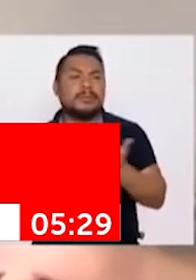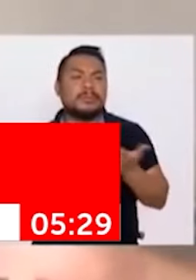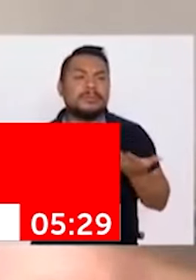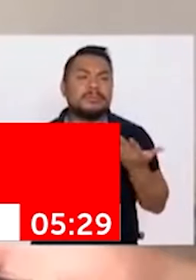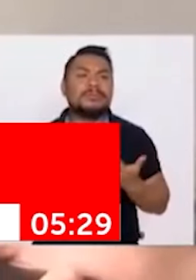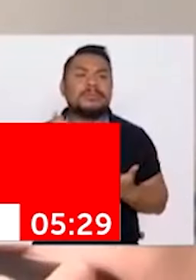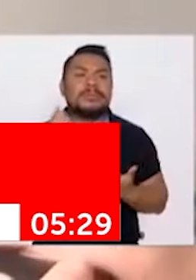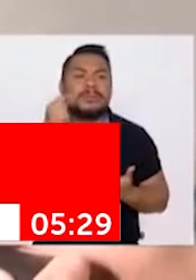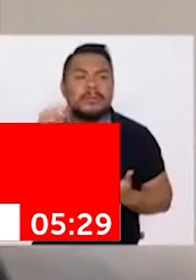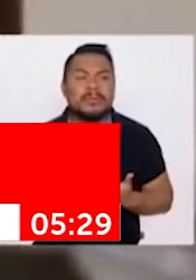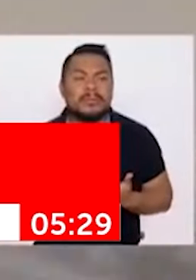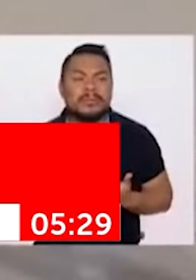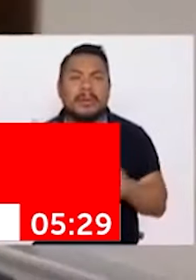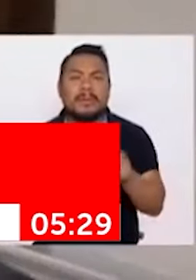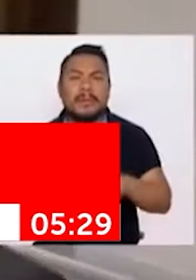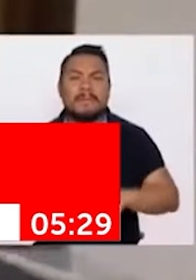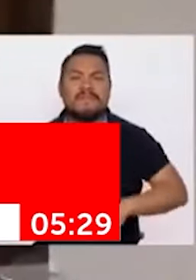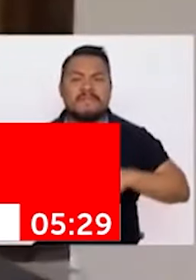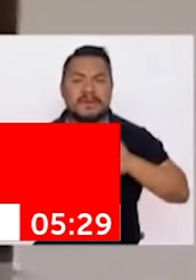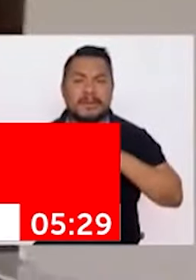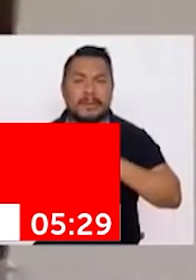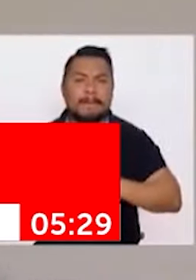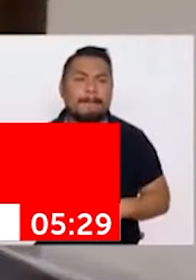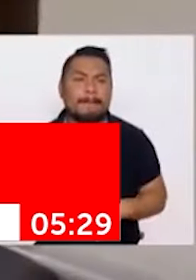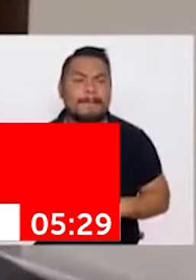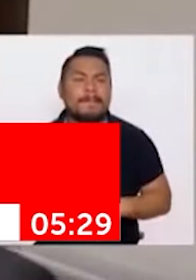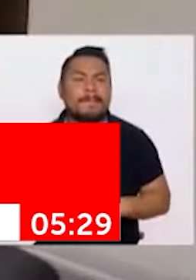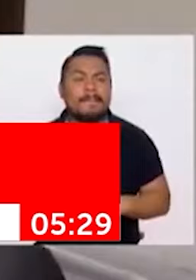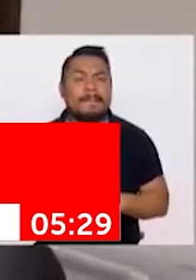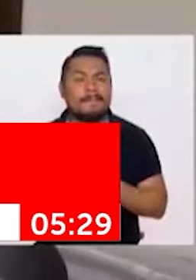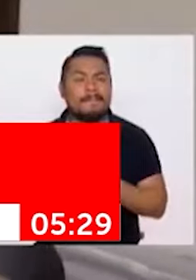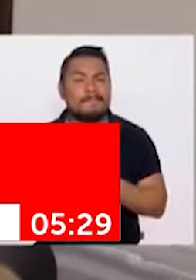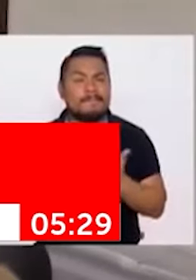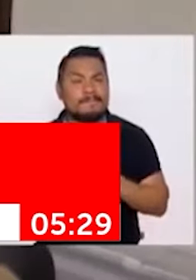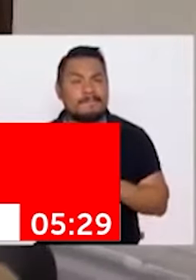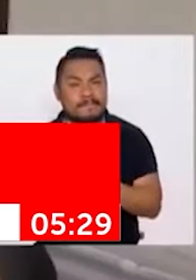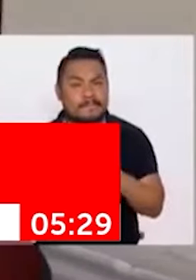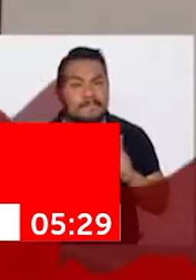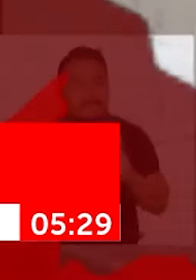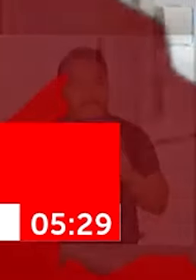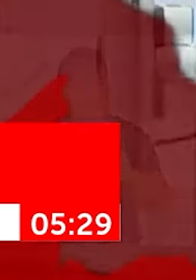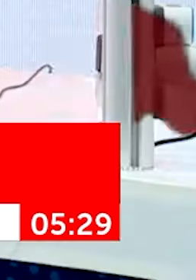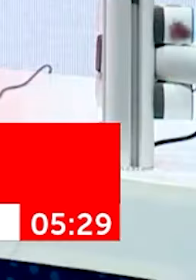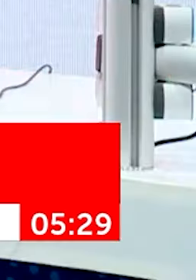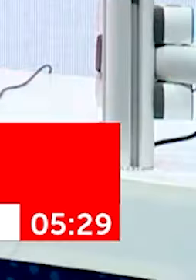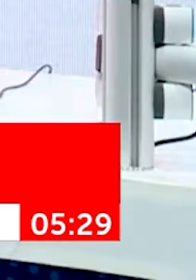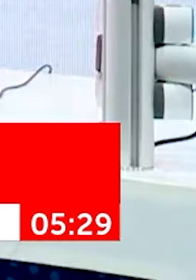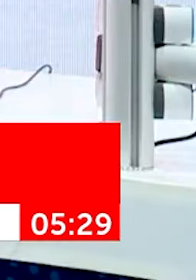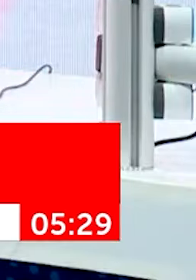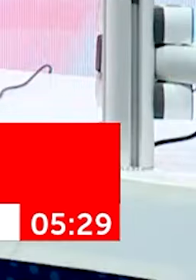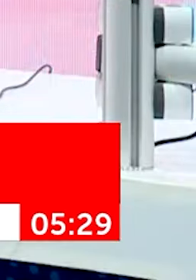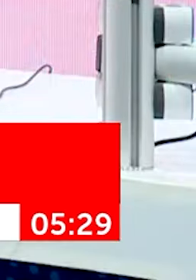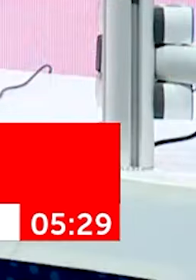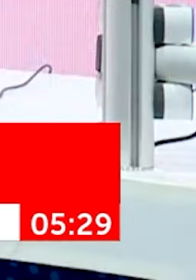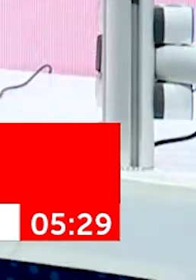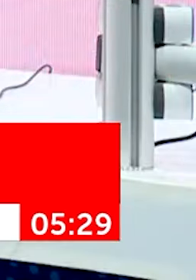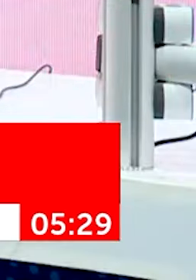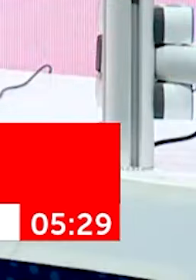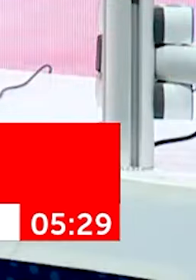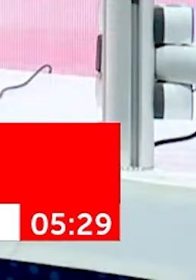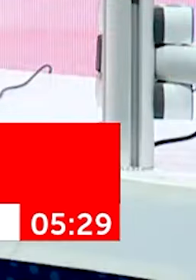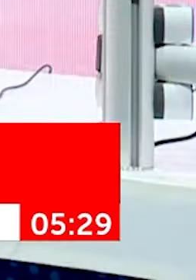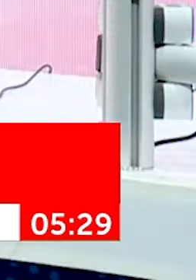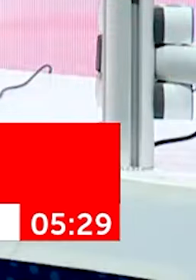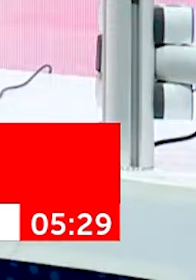un subsidio, porque la práctica es un subsidio. ¿Y subsidio total, parcial? No, habría que identificar si es un subsidio total o parcial. No sé de dónde viene esa idea,